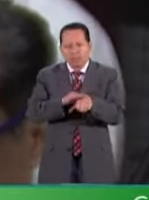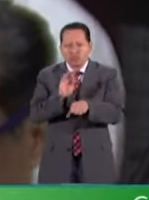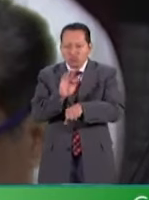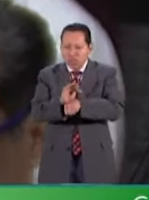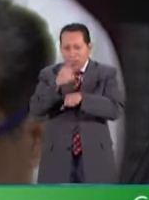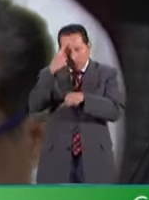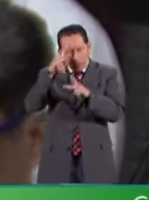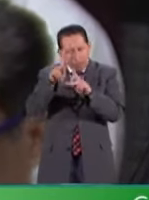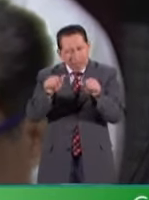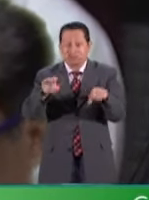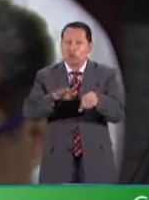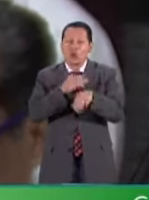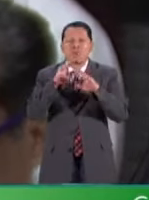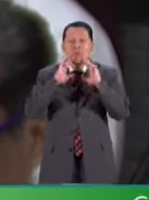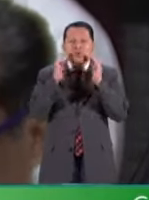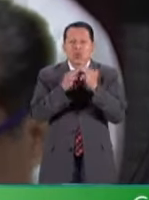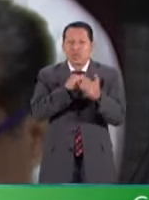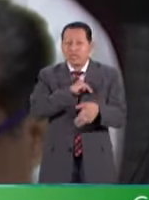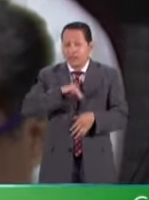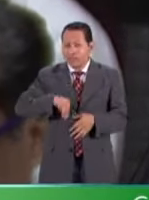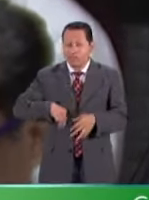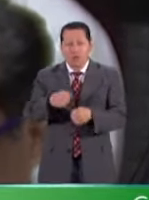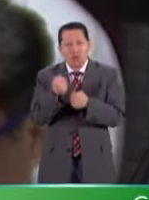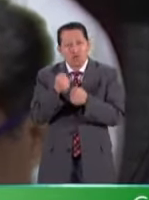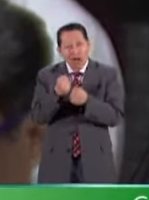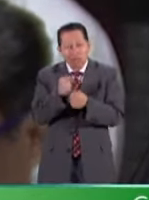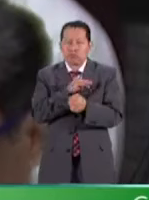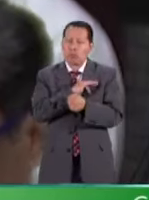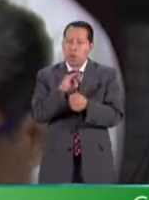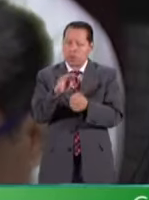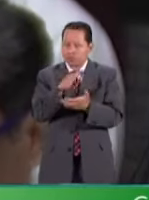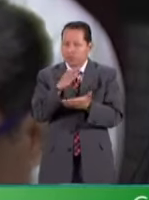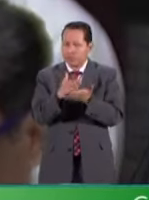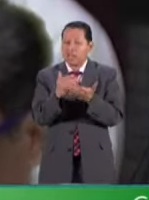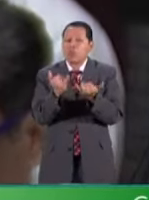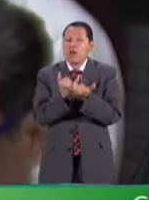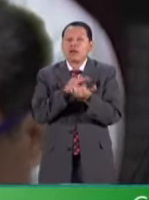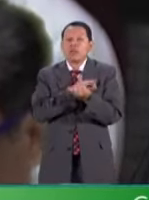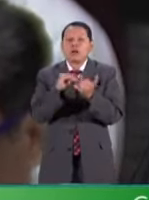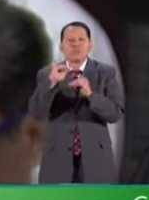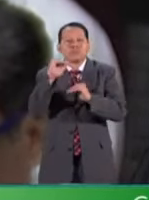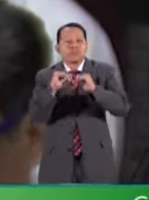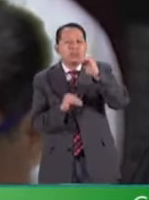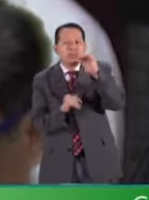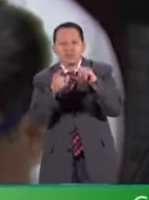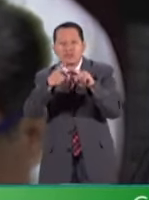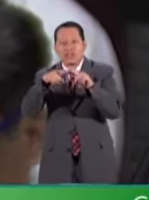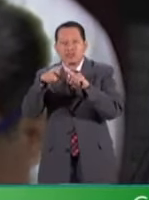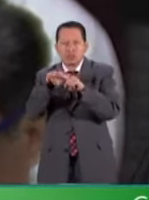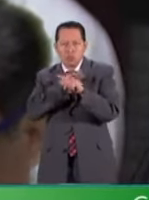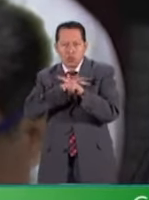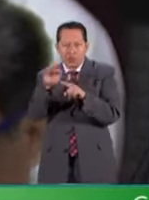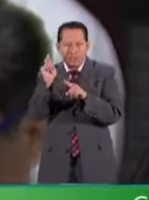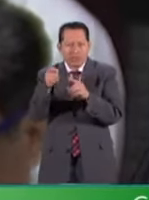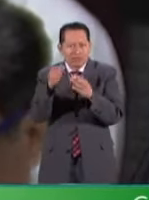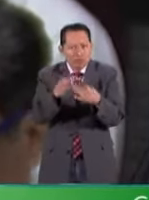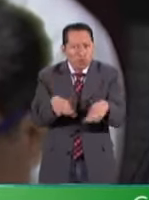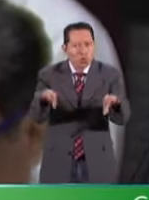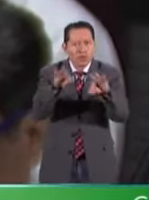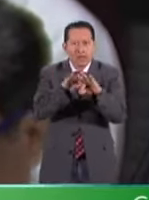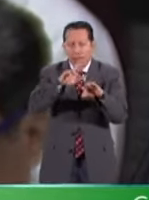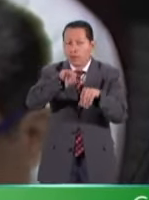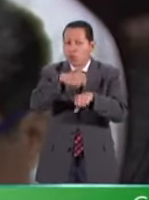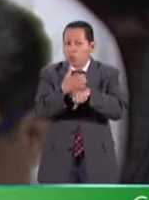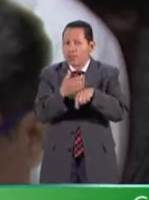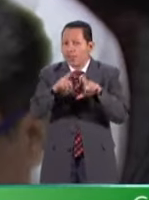criminales que azotan a nuestros municipios abatir la impunidad sistémica y la desigualdad estructural que son tareas ales de la